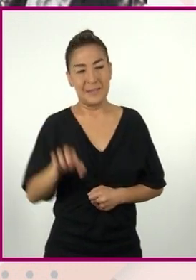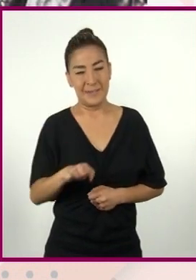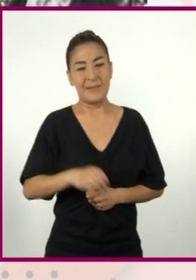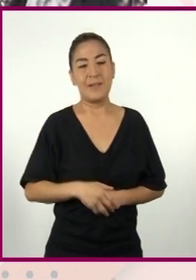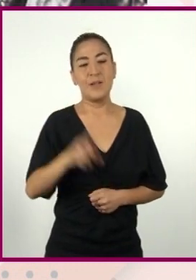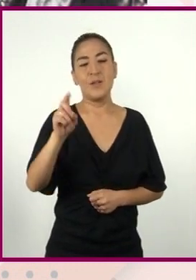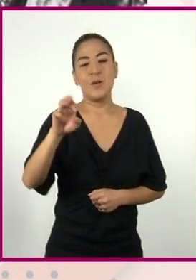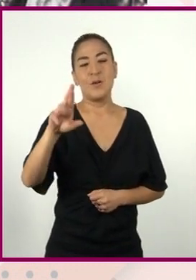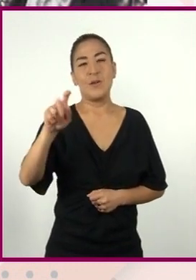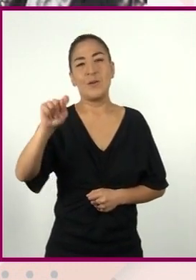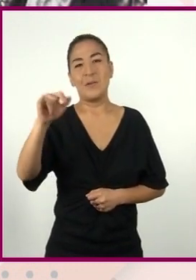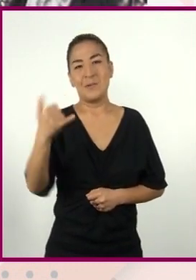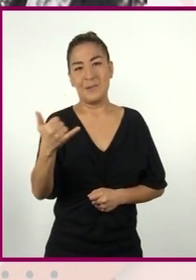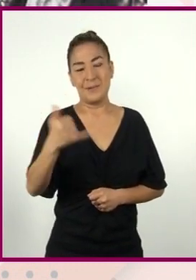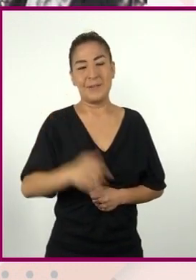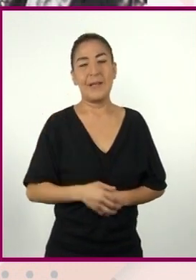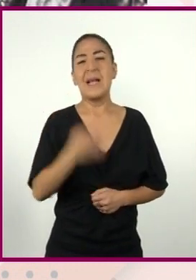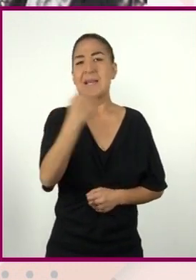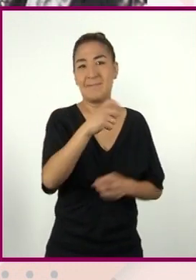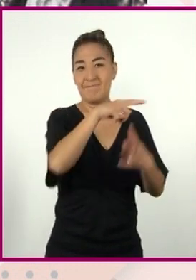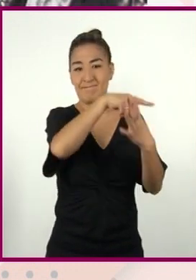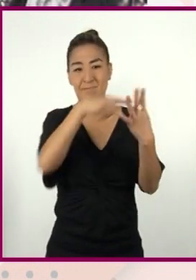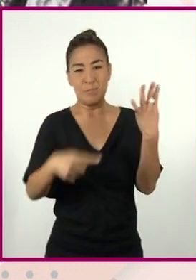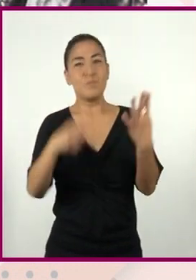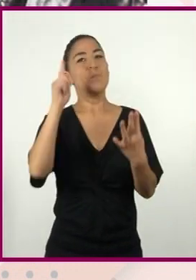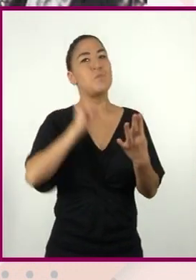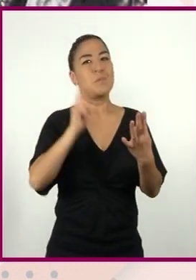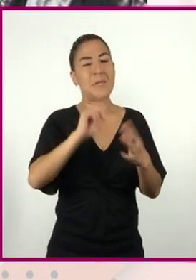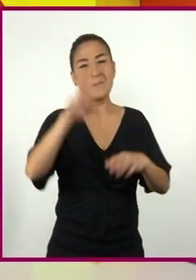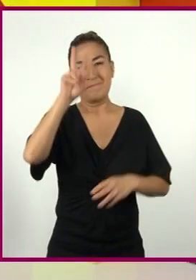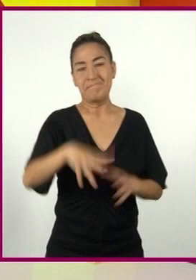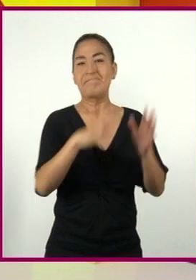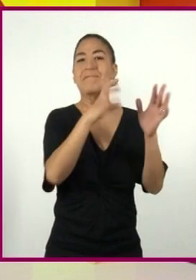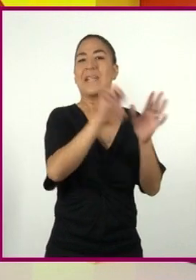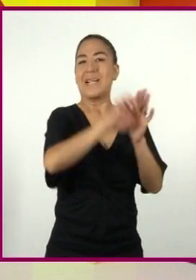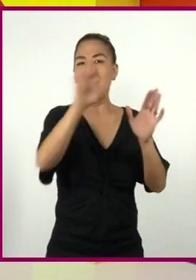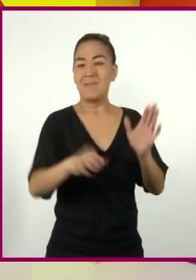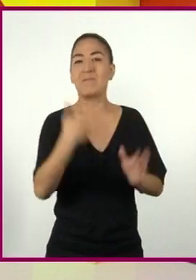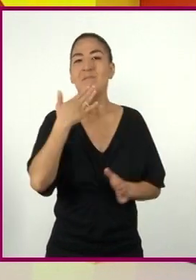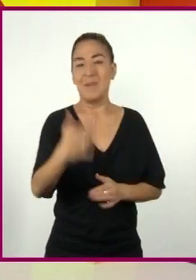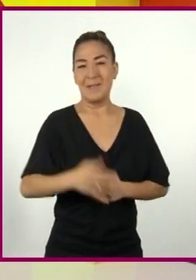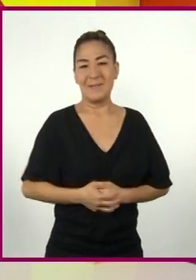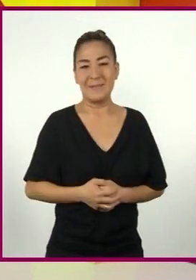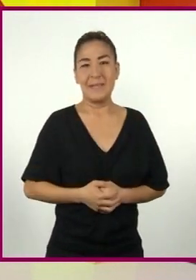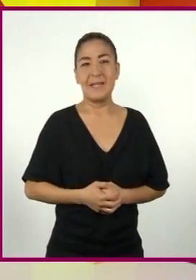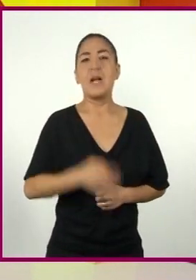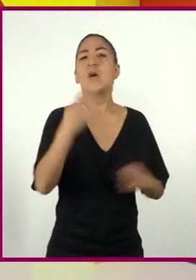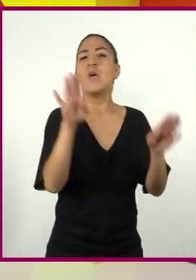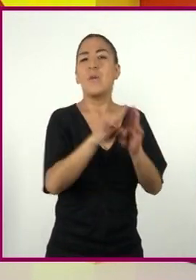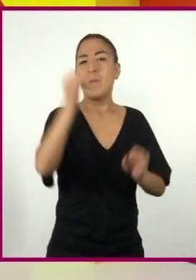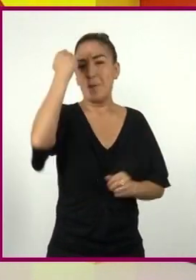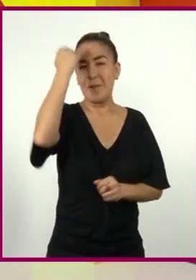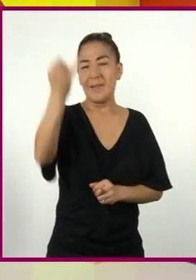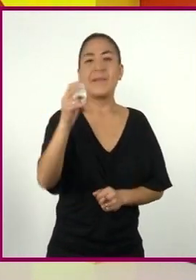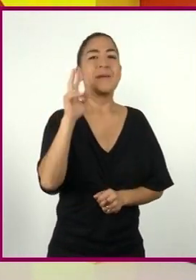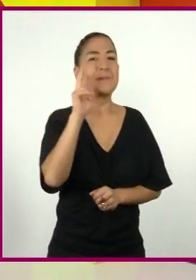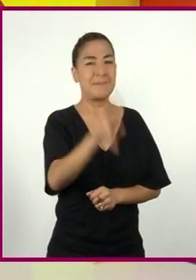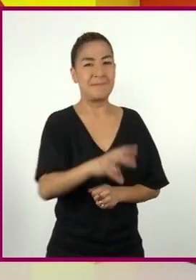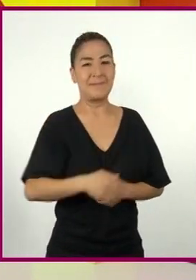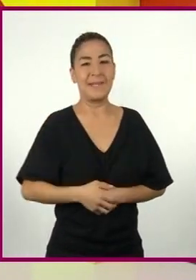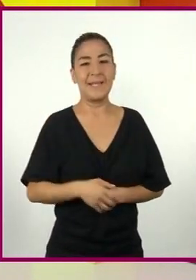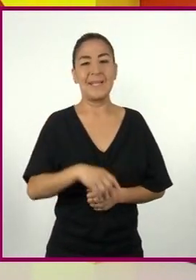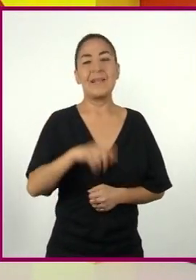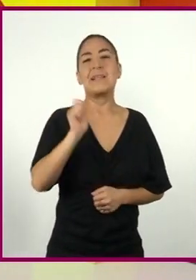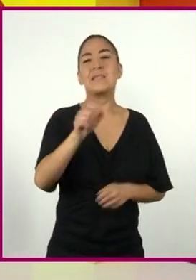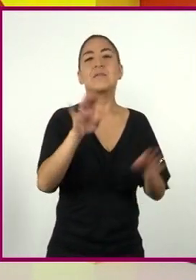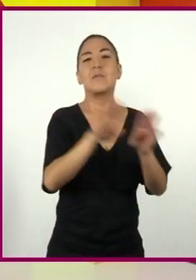o Dorothy Hodgkin. Todas ellas mujeres ejemplares. Para aterrizar nuestra idea, veamos lo que nos dice